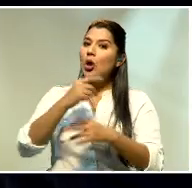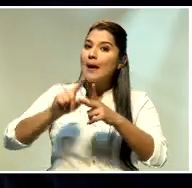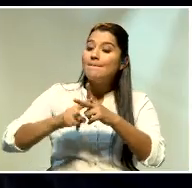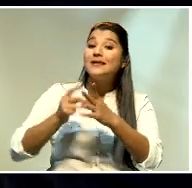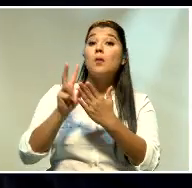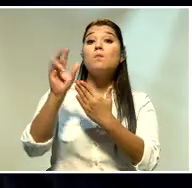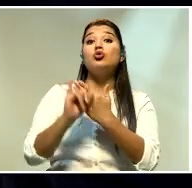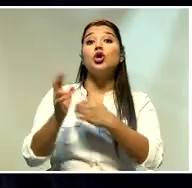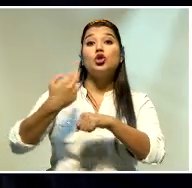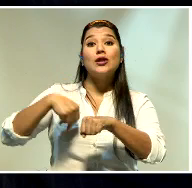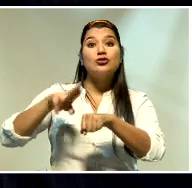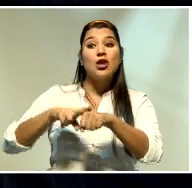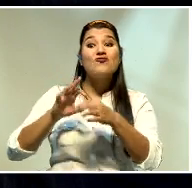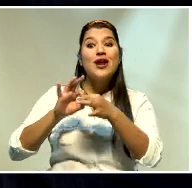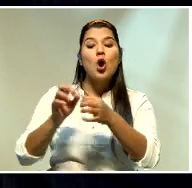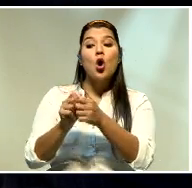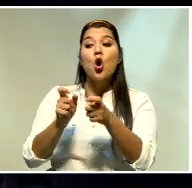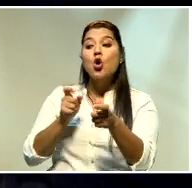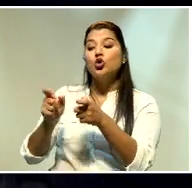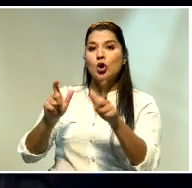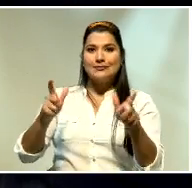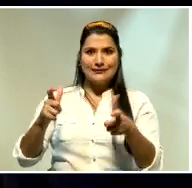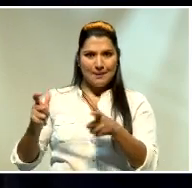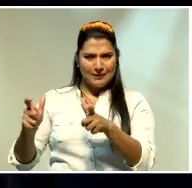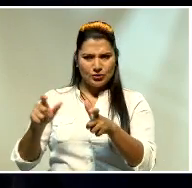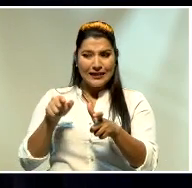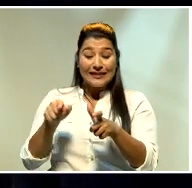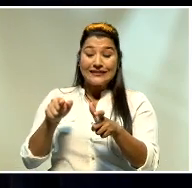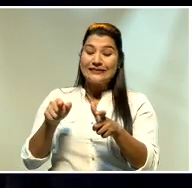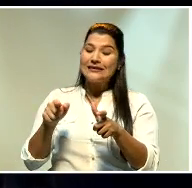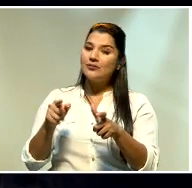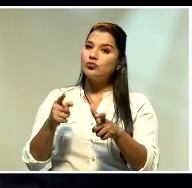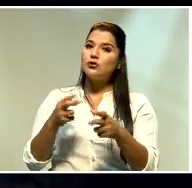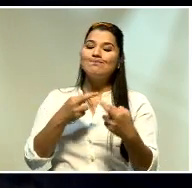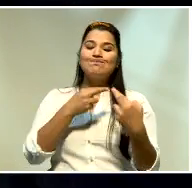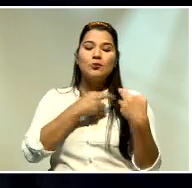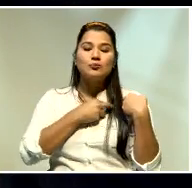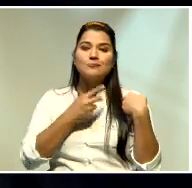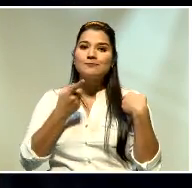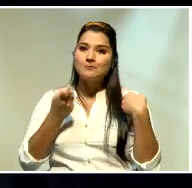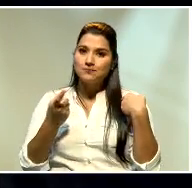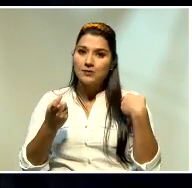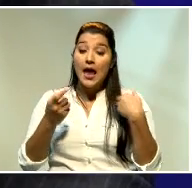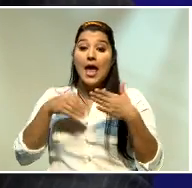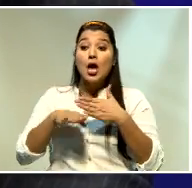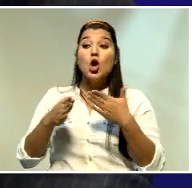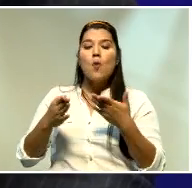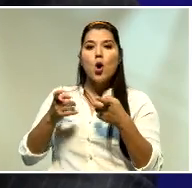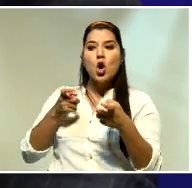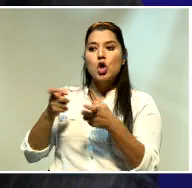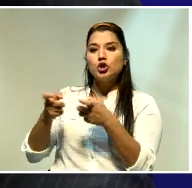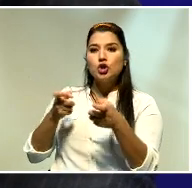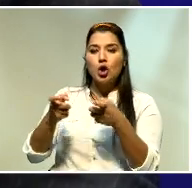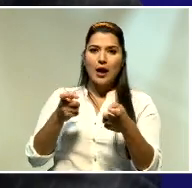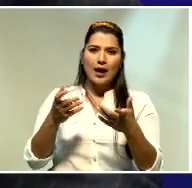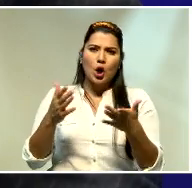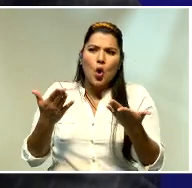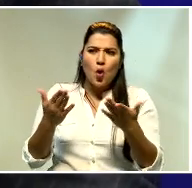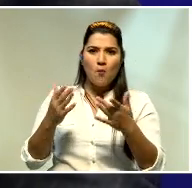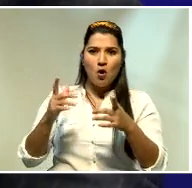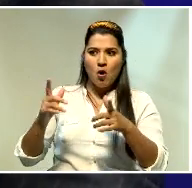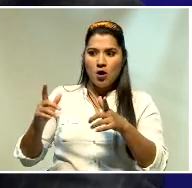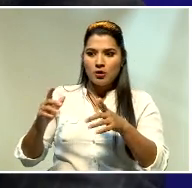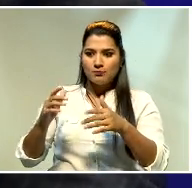iniciativa nacional en materia de residuos, que es una de las tareas más pendientes que tenemos en manejo de todo lo que es, bueno, cómo tratamos